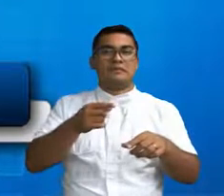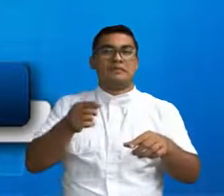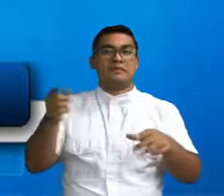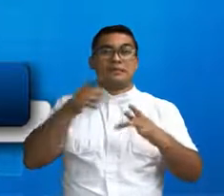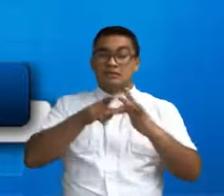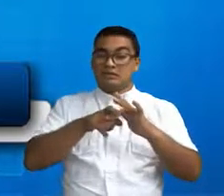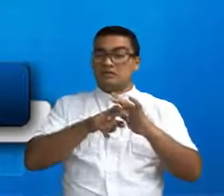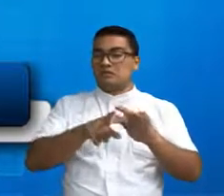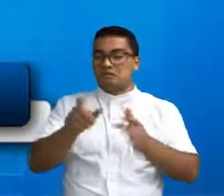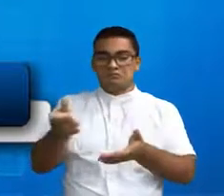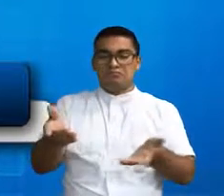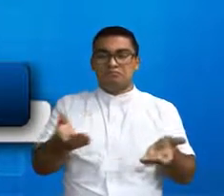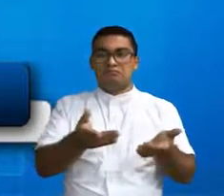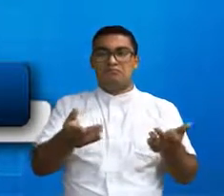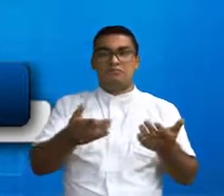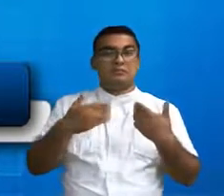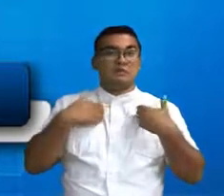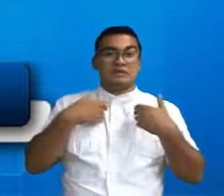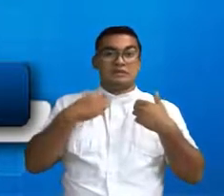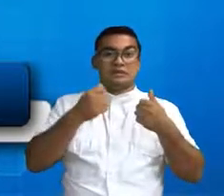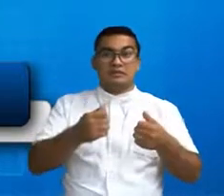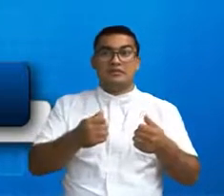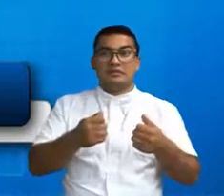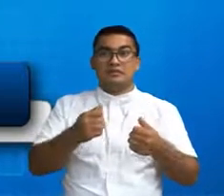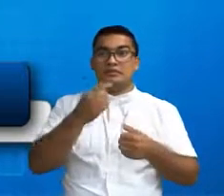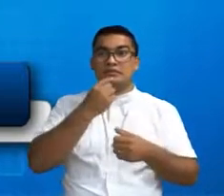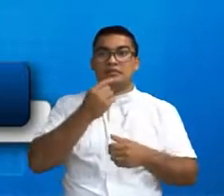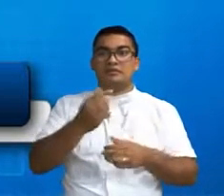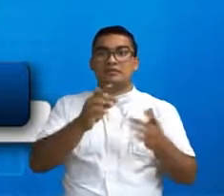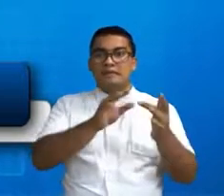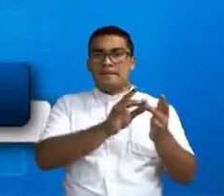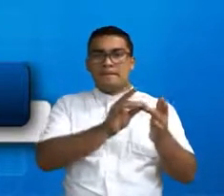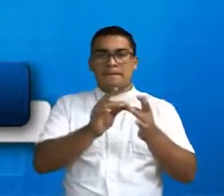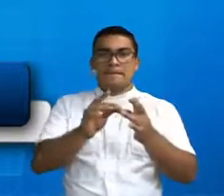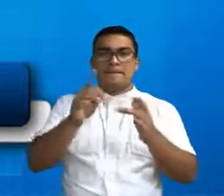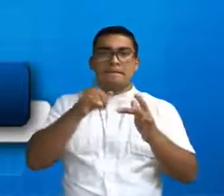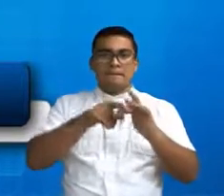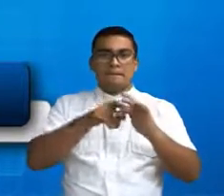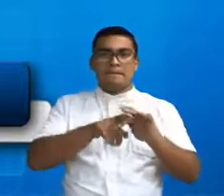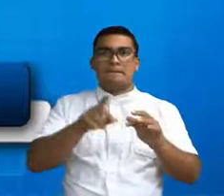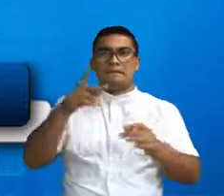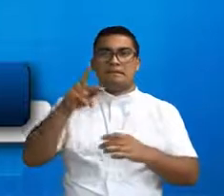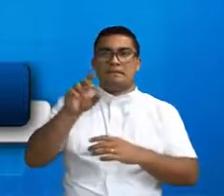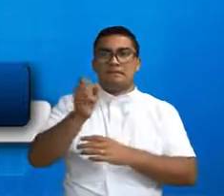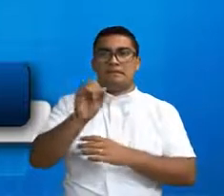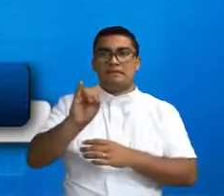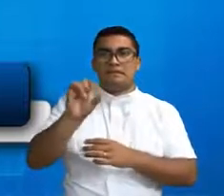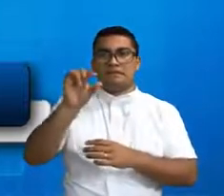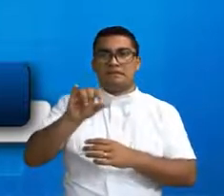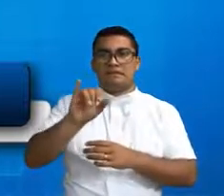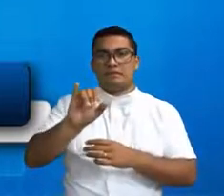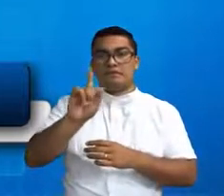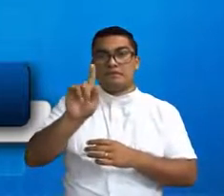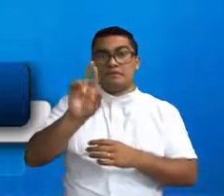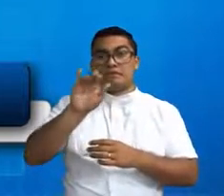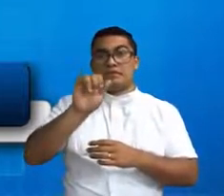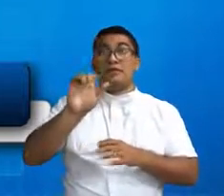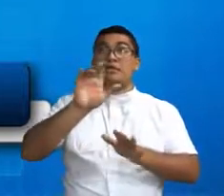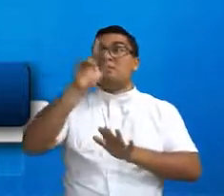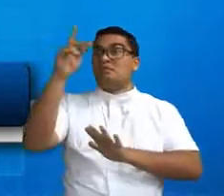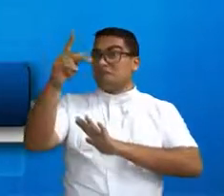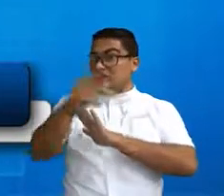gratuitamente, lo que es el sistema salud. También damos especialidades como psiquiatría, psicología. De hecho, en muchos